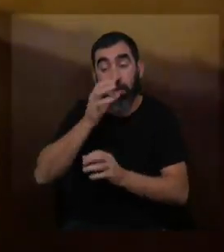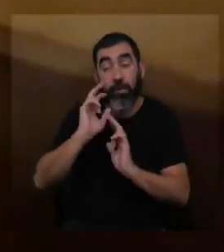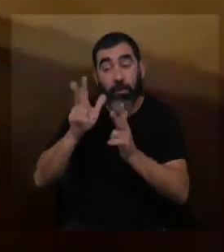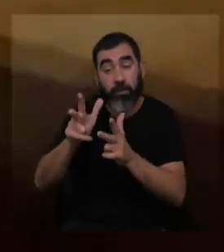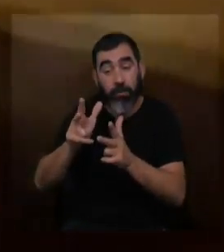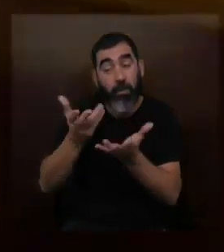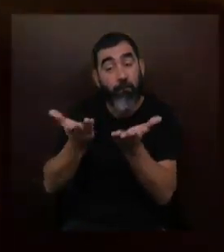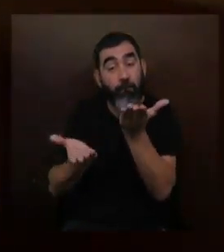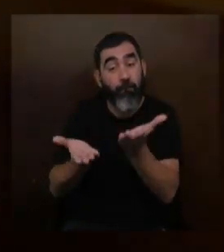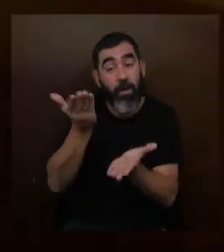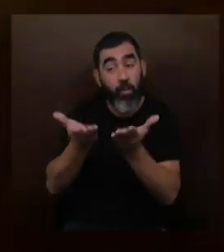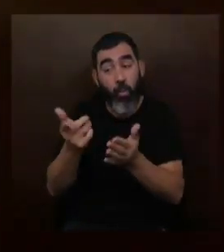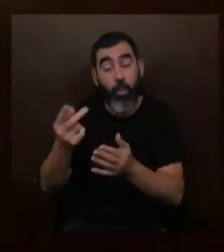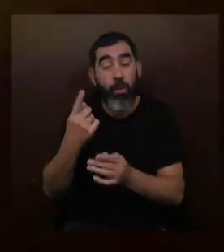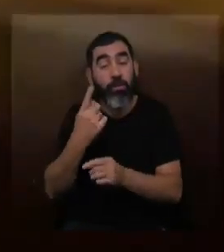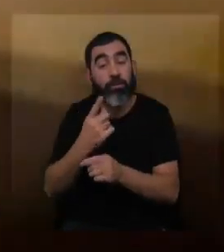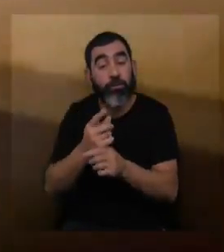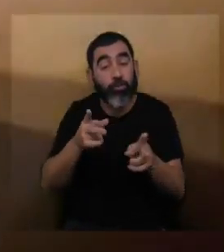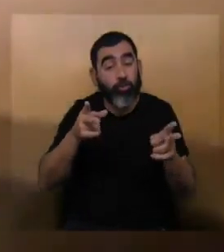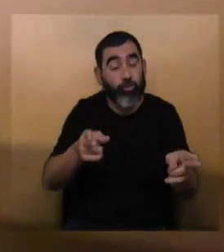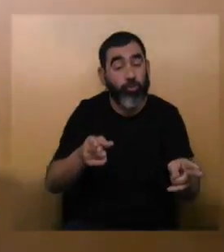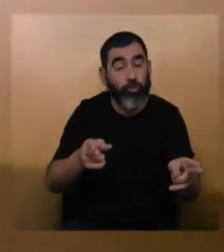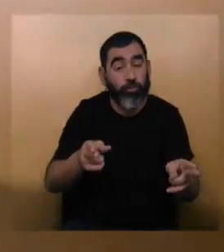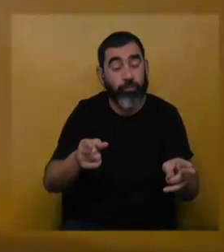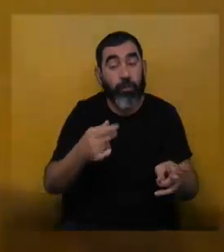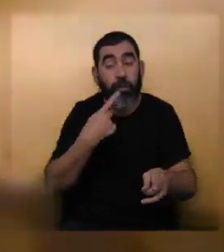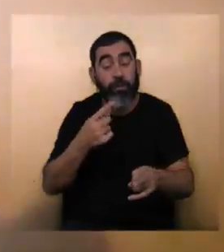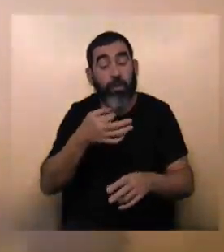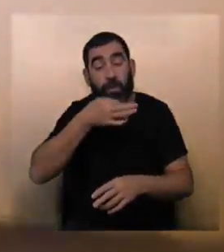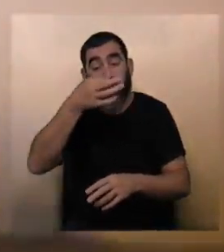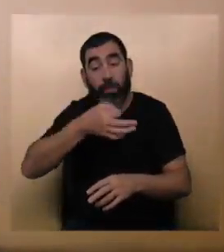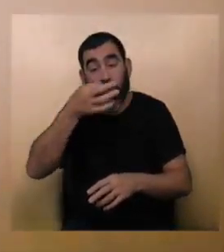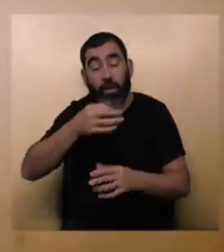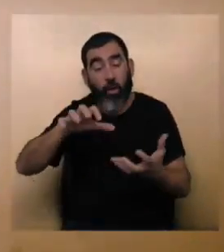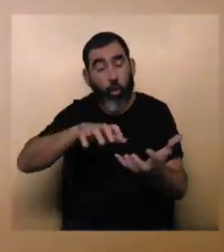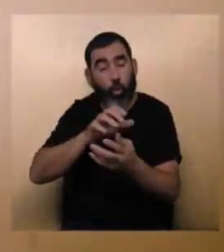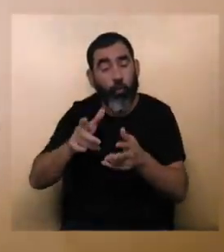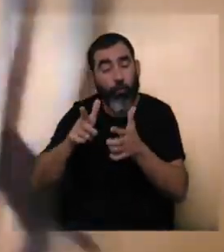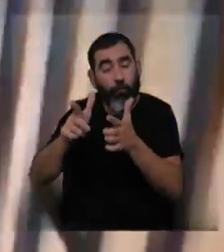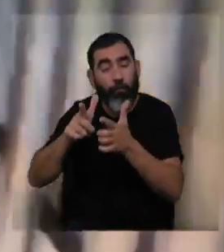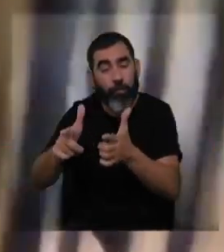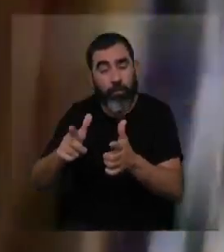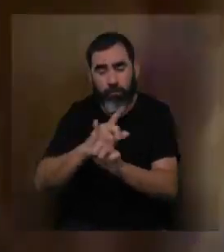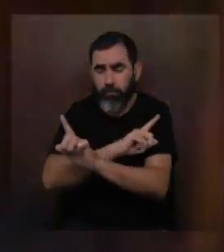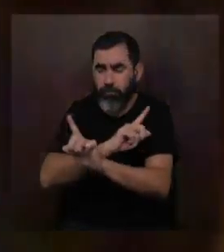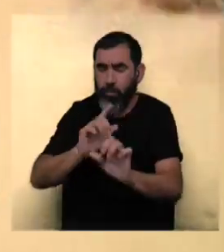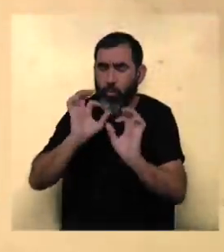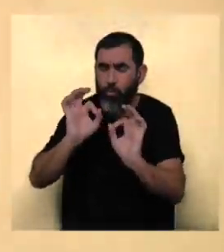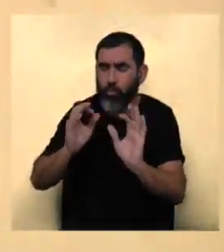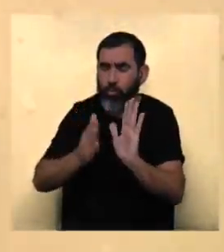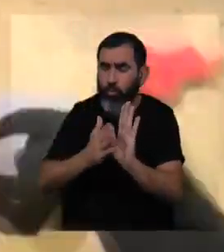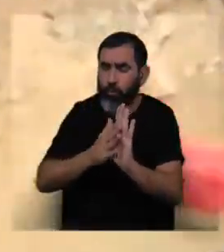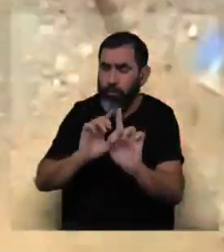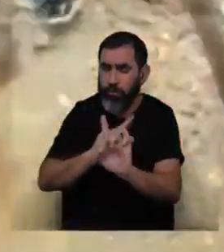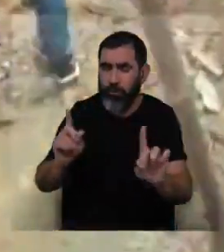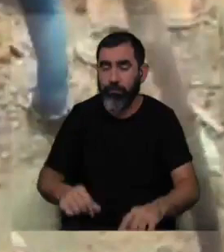sus evaluaciones sobre ese primer estado de excepción determinaron que la declaración de conflicto armado interno no está suficientemente motivada